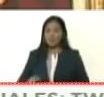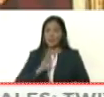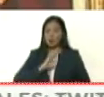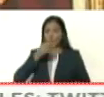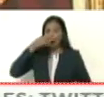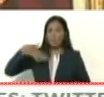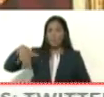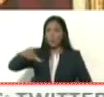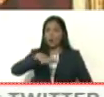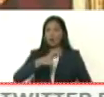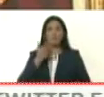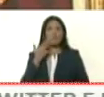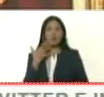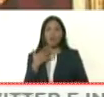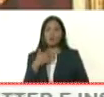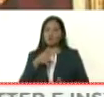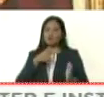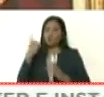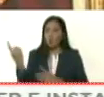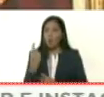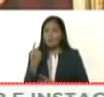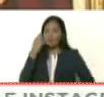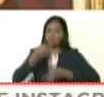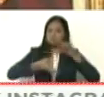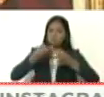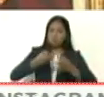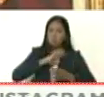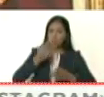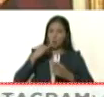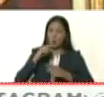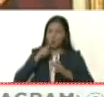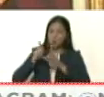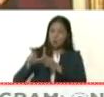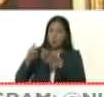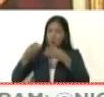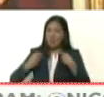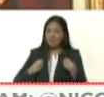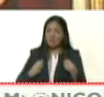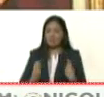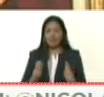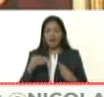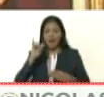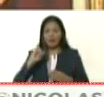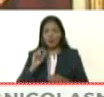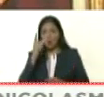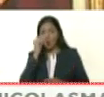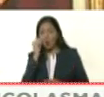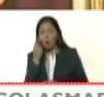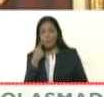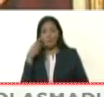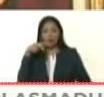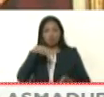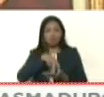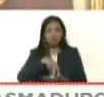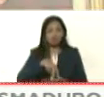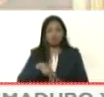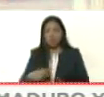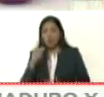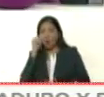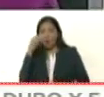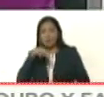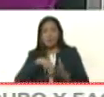pueblo, solo explica su existencia si está pendiente de la vida del hombre de a pie, de la mujer de a pie, de